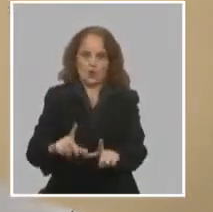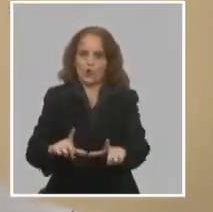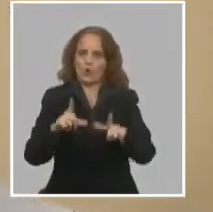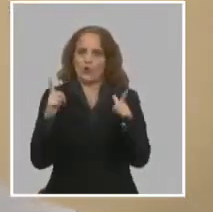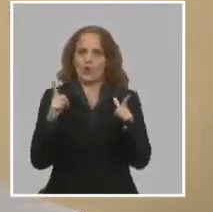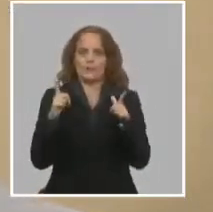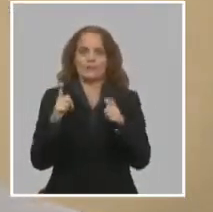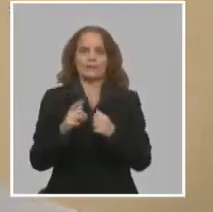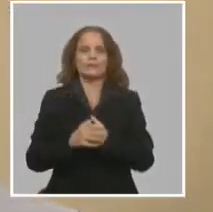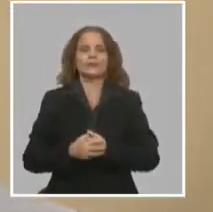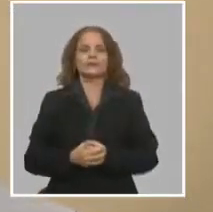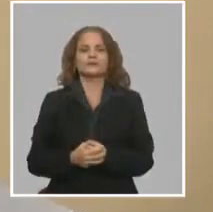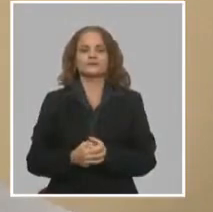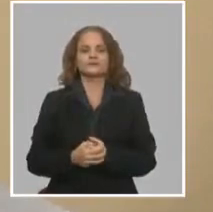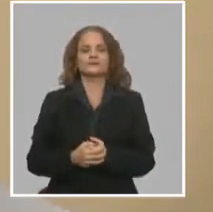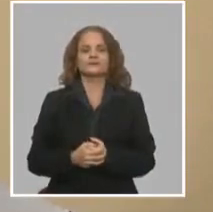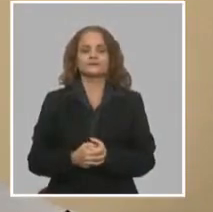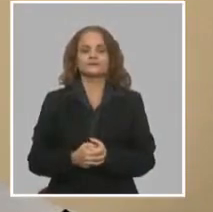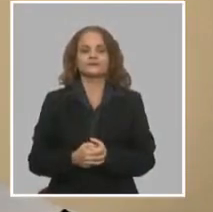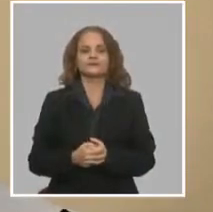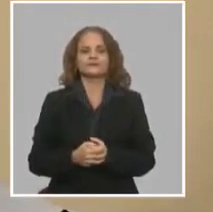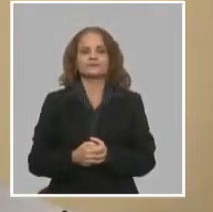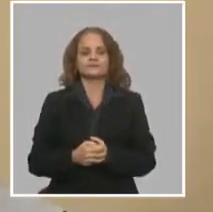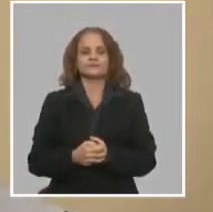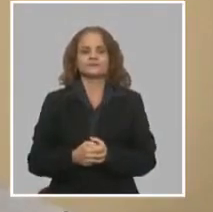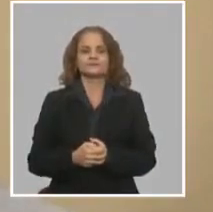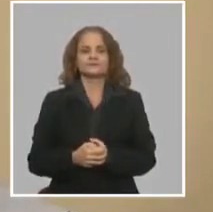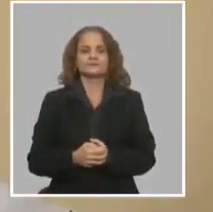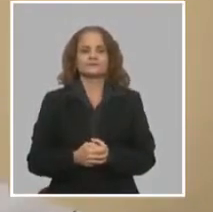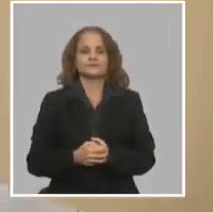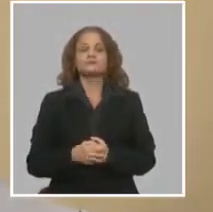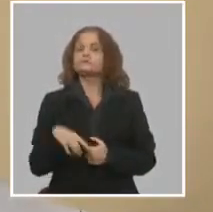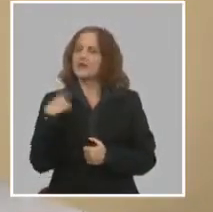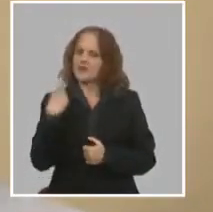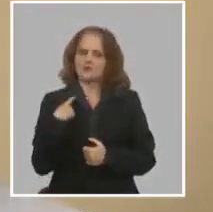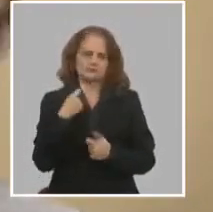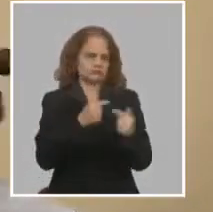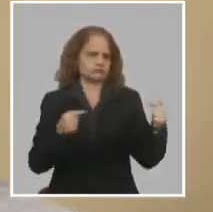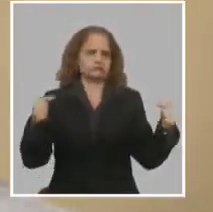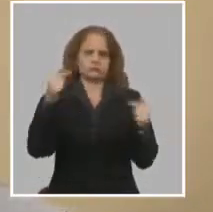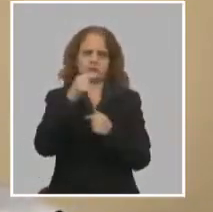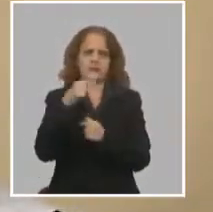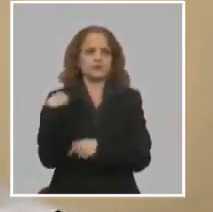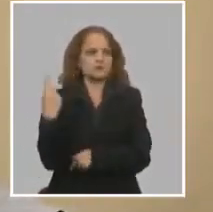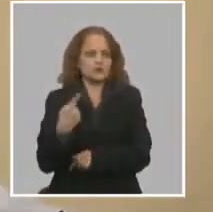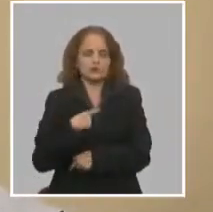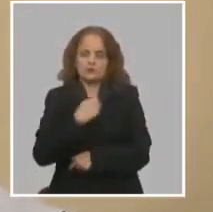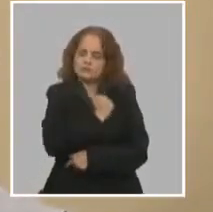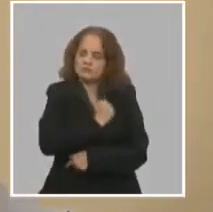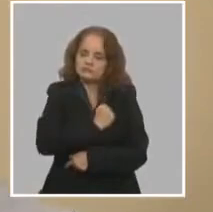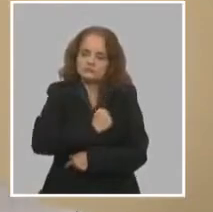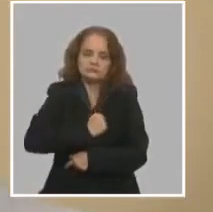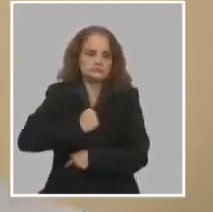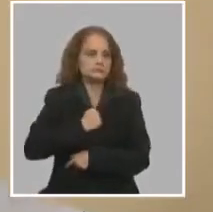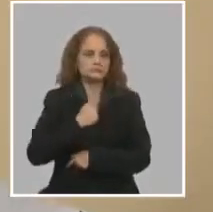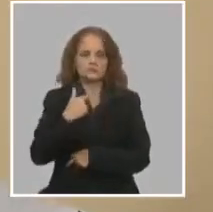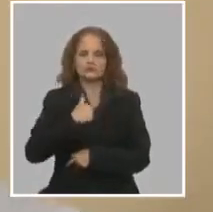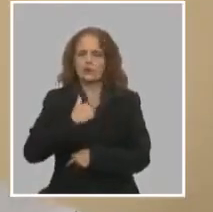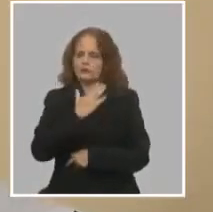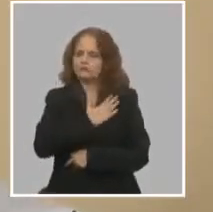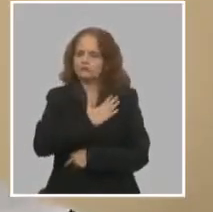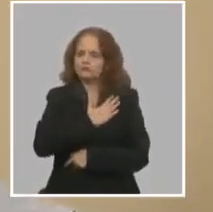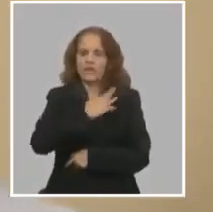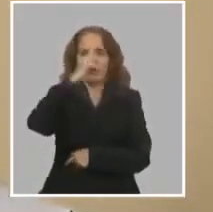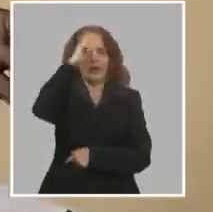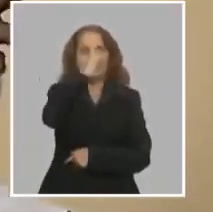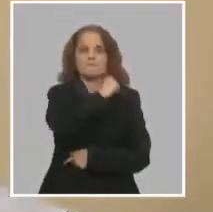hasta las últimas consecuencias nuestras. Creo que eso es lo fundamental, eso es lo que amamos, lo que nos apasiona hacer, y vamos